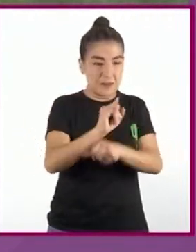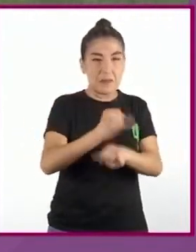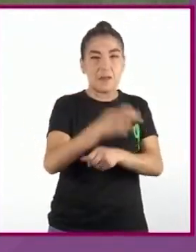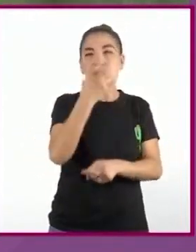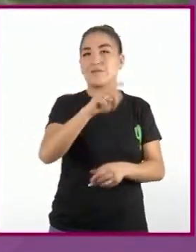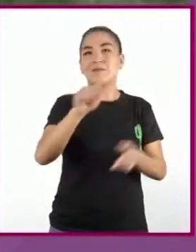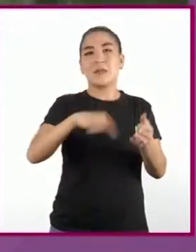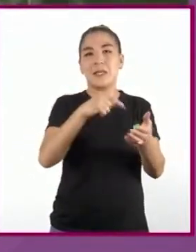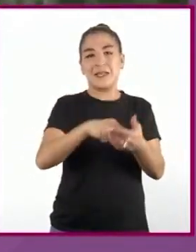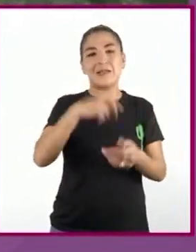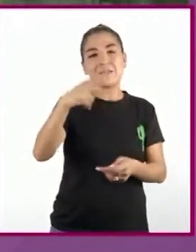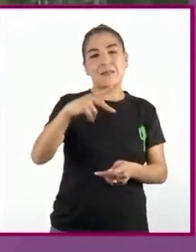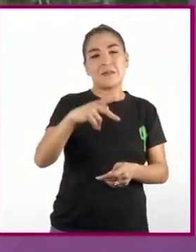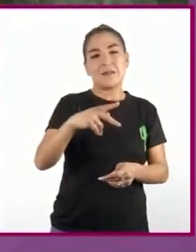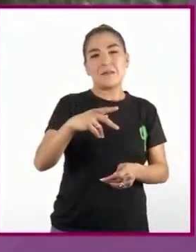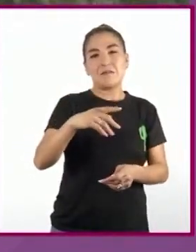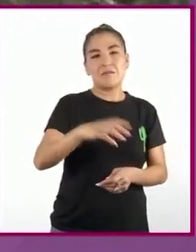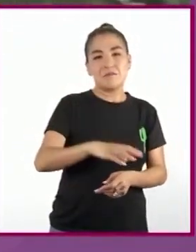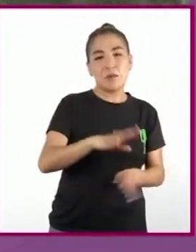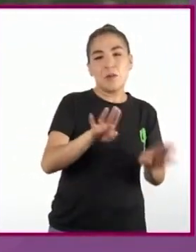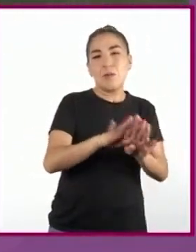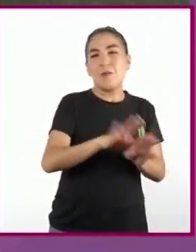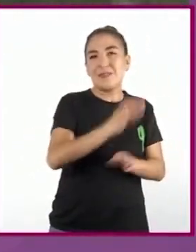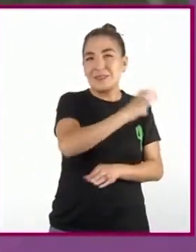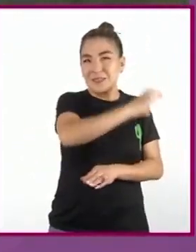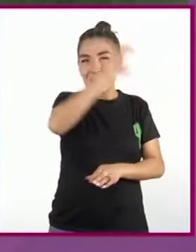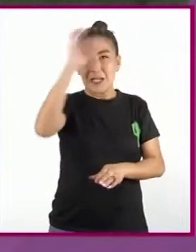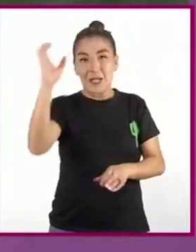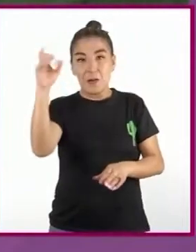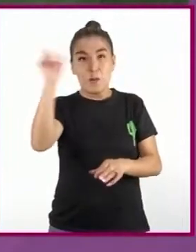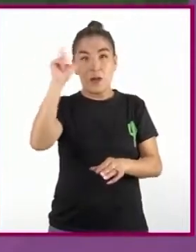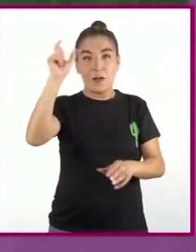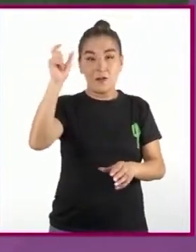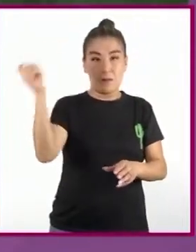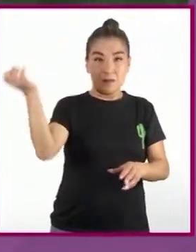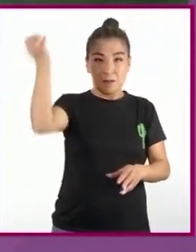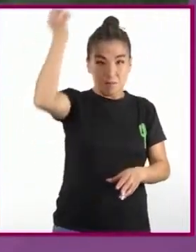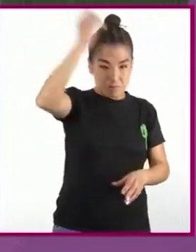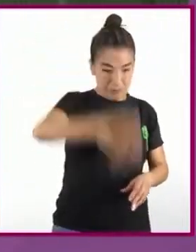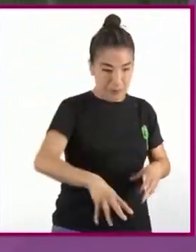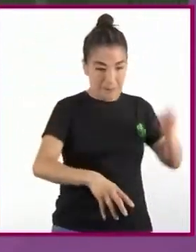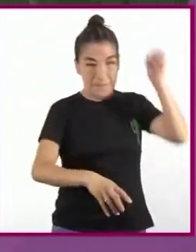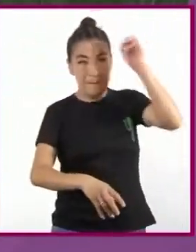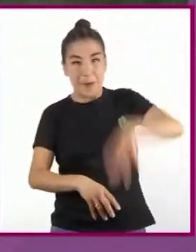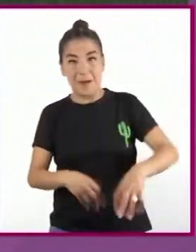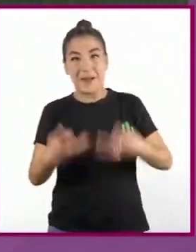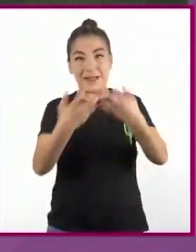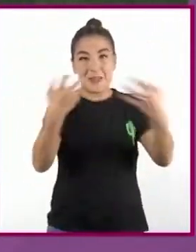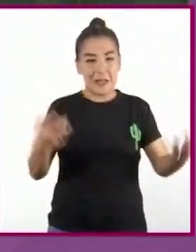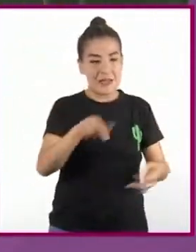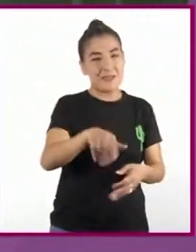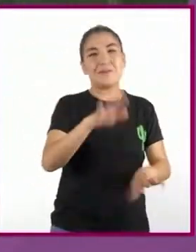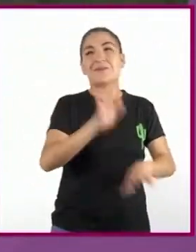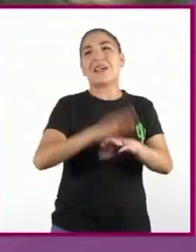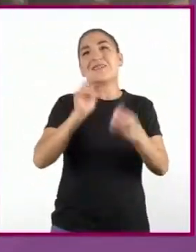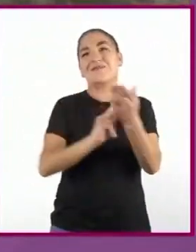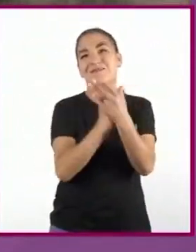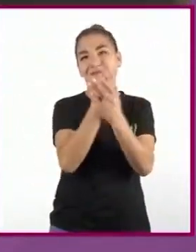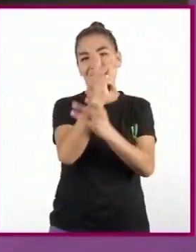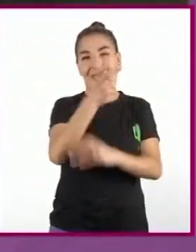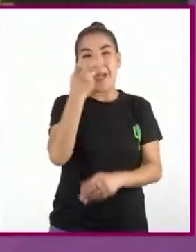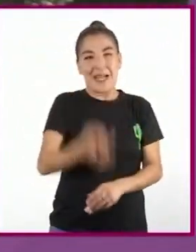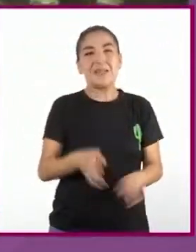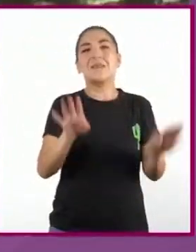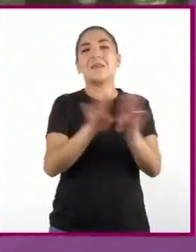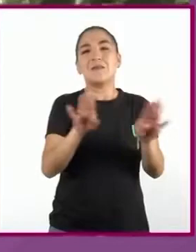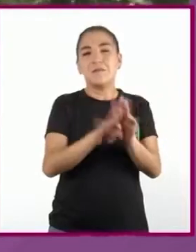celeste, y cuando cae en la tierra, fecunda la tierra. La obsidiana, cuando se encuentra en las minas, es la prueba